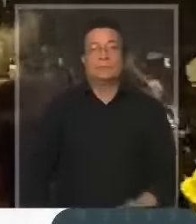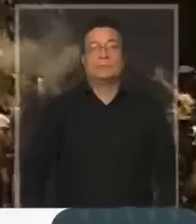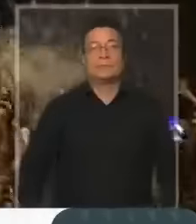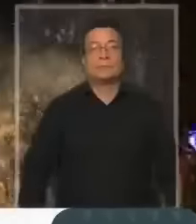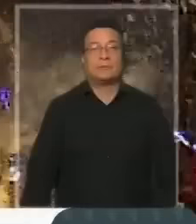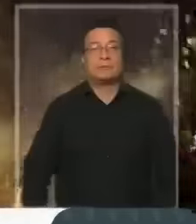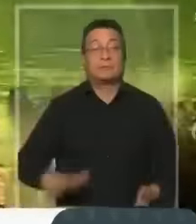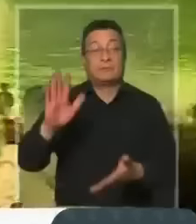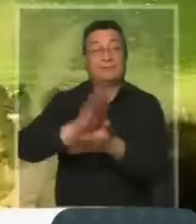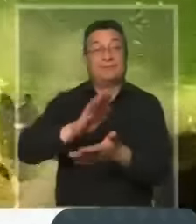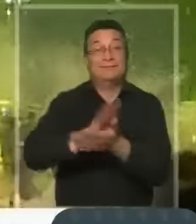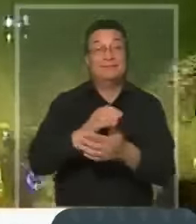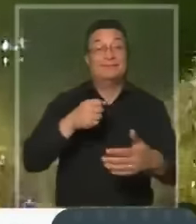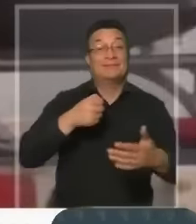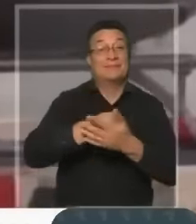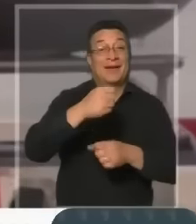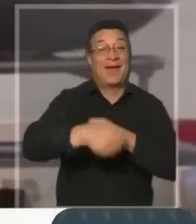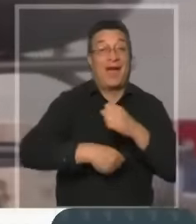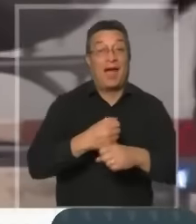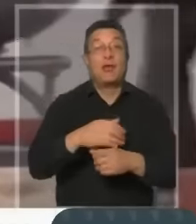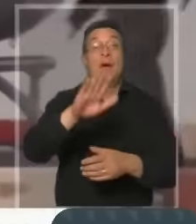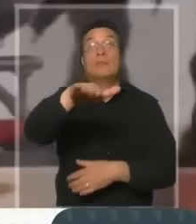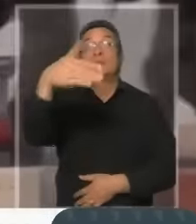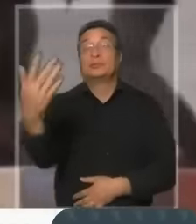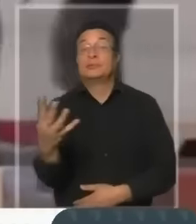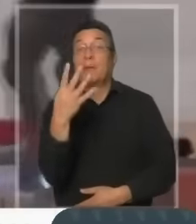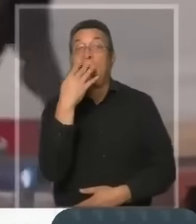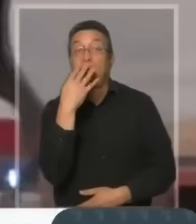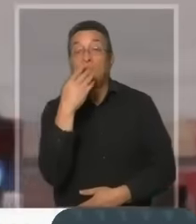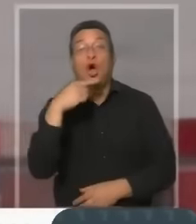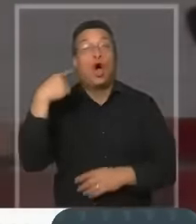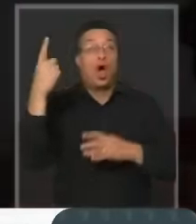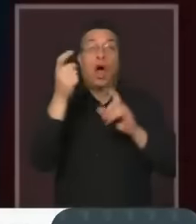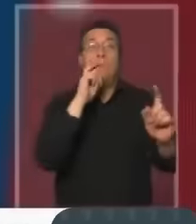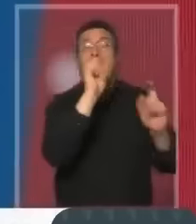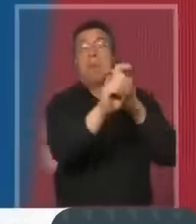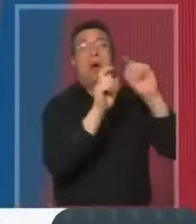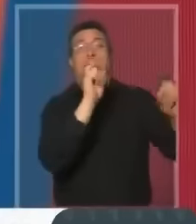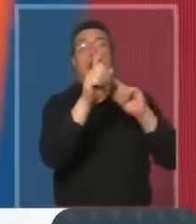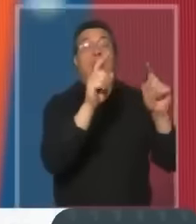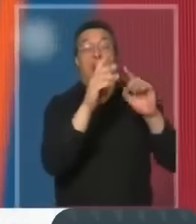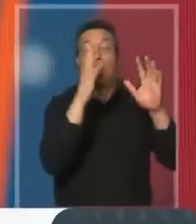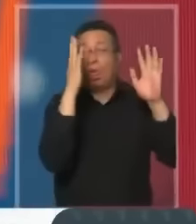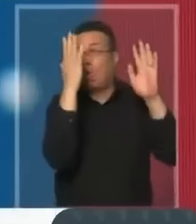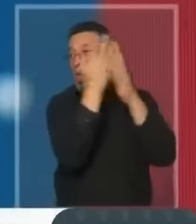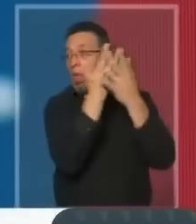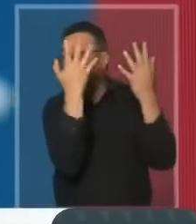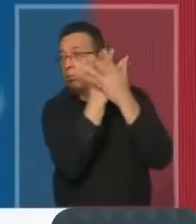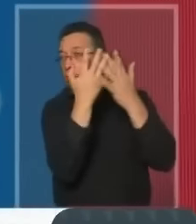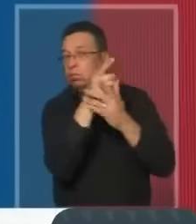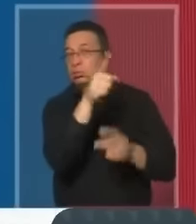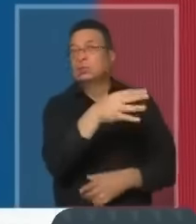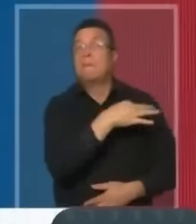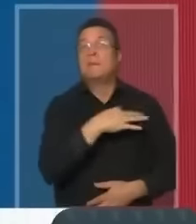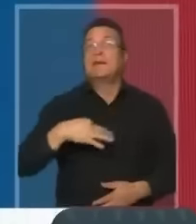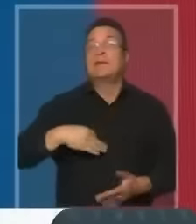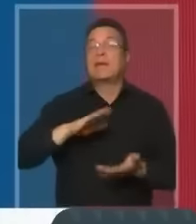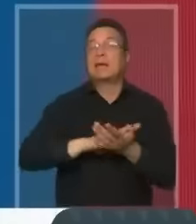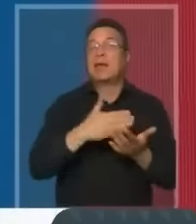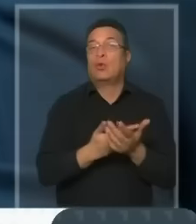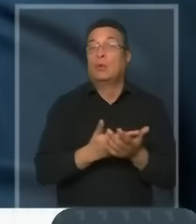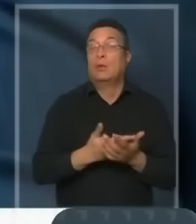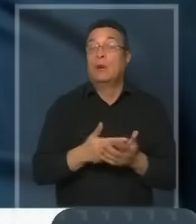Las fiestas de fin de año y la caída de Nicolás Maduro maquillaron la ola de críticas por la cirugía a la madre de la ministra de Salud.